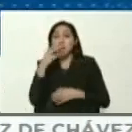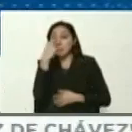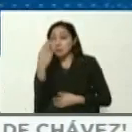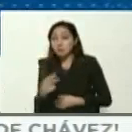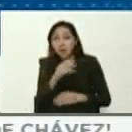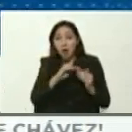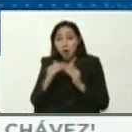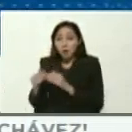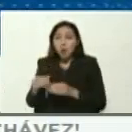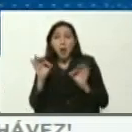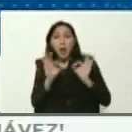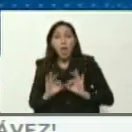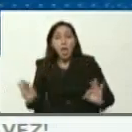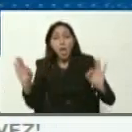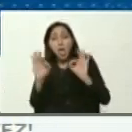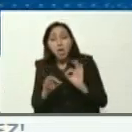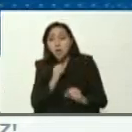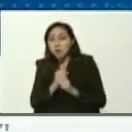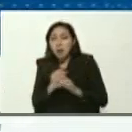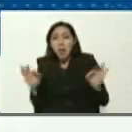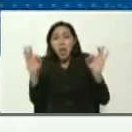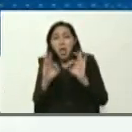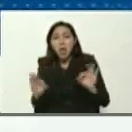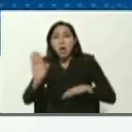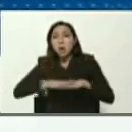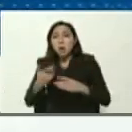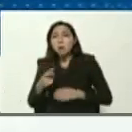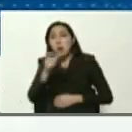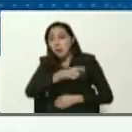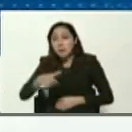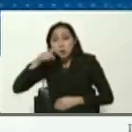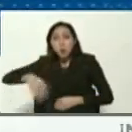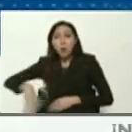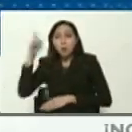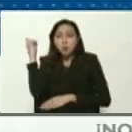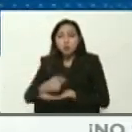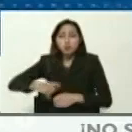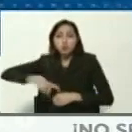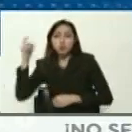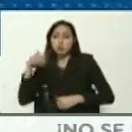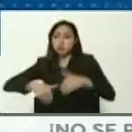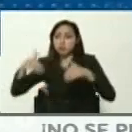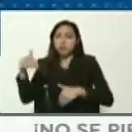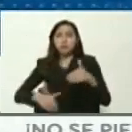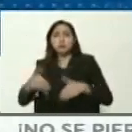las comunidades, no hacían nada. Por eso el pueblo lo sacó con votos en el año